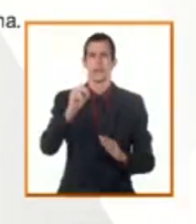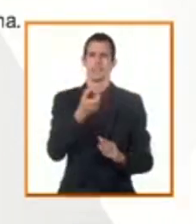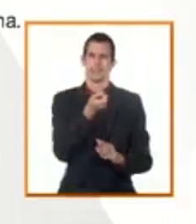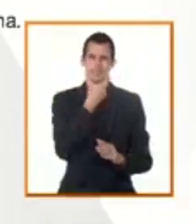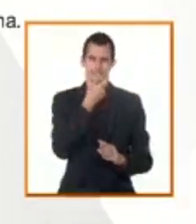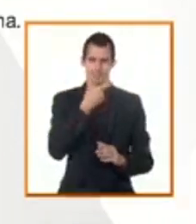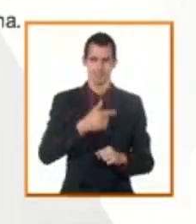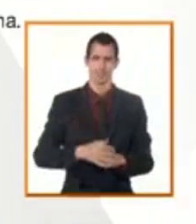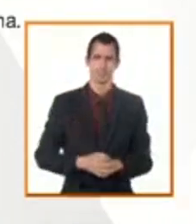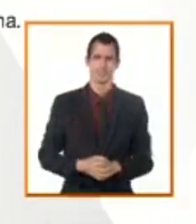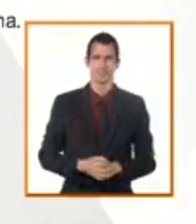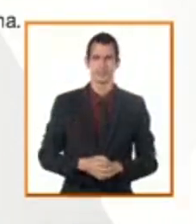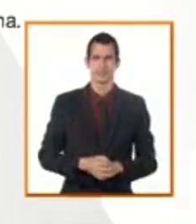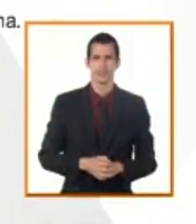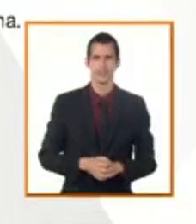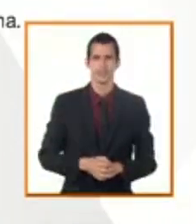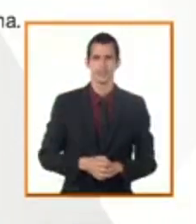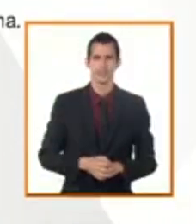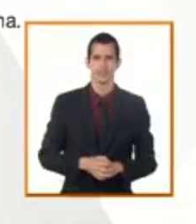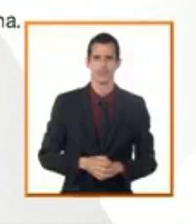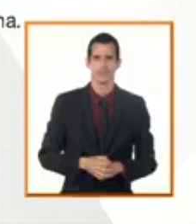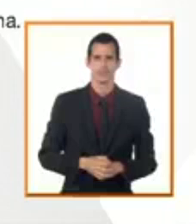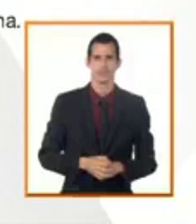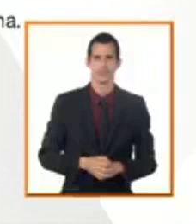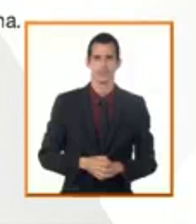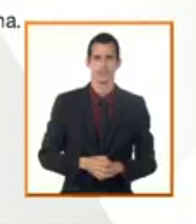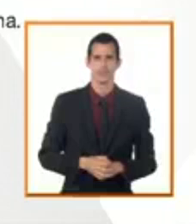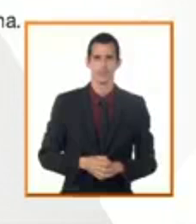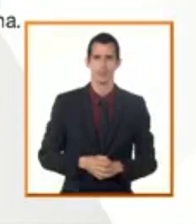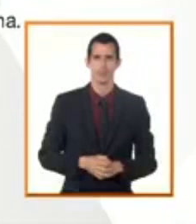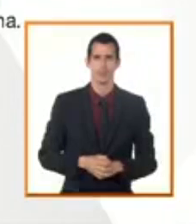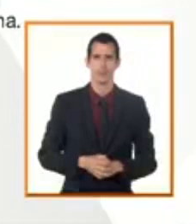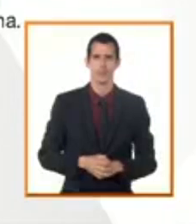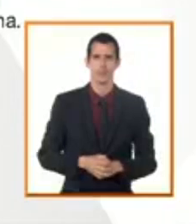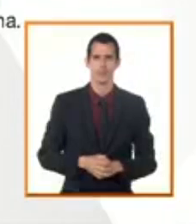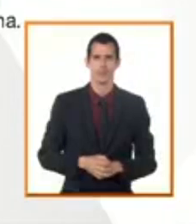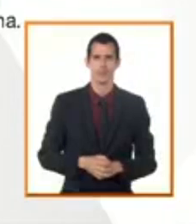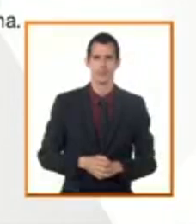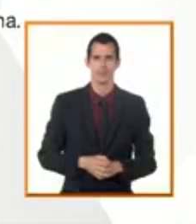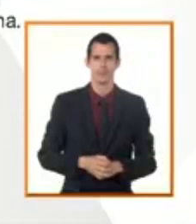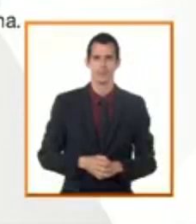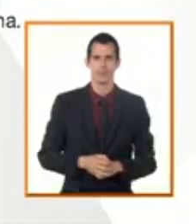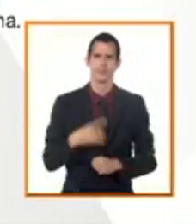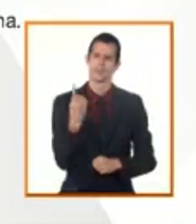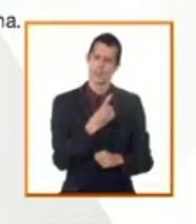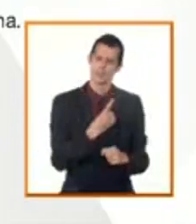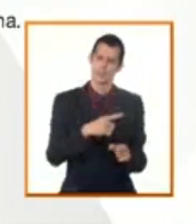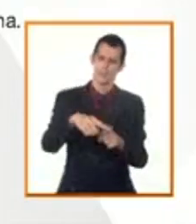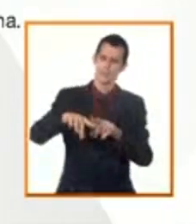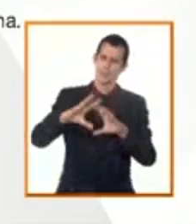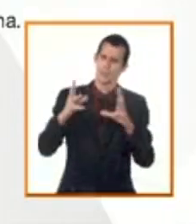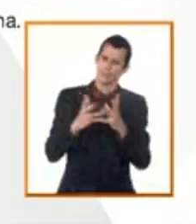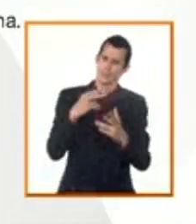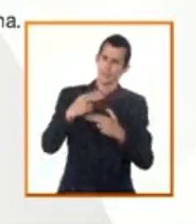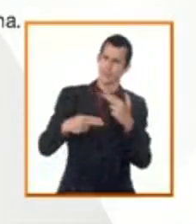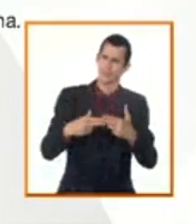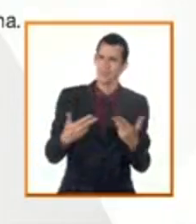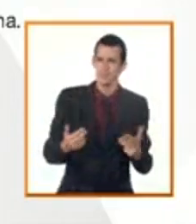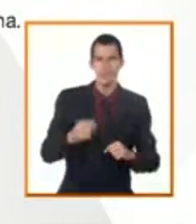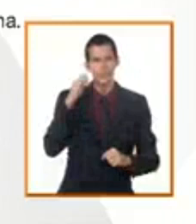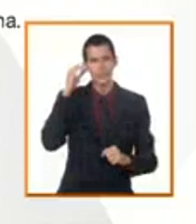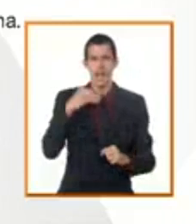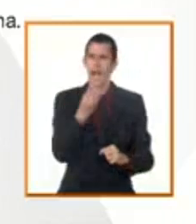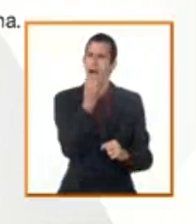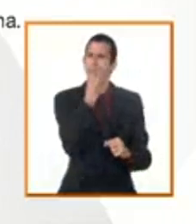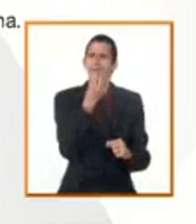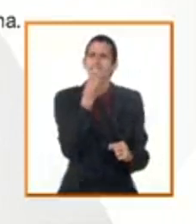hablado, que se dio por el país, de importar aseo, medicamentos y alimentos por la vía de pasajeros, sin el exento de pago y